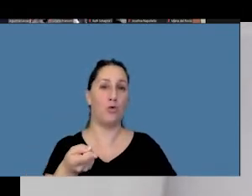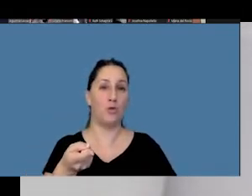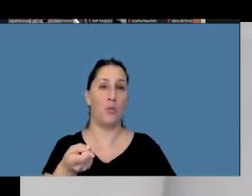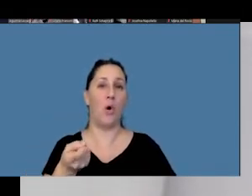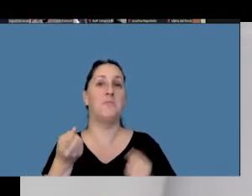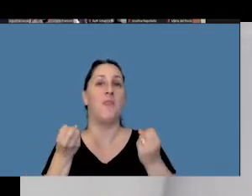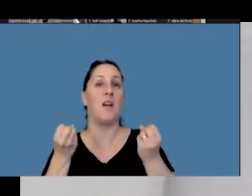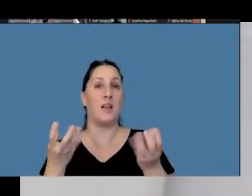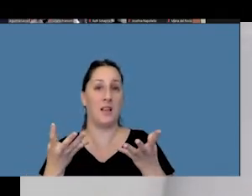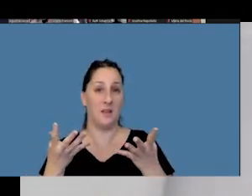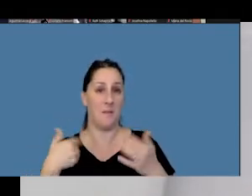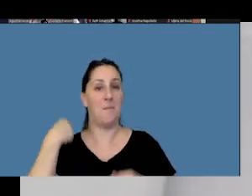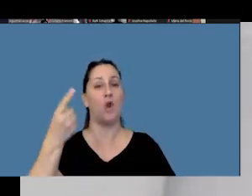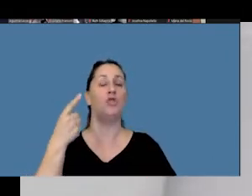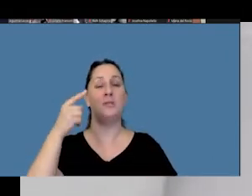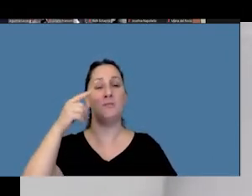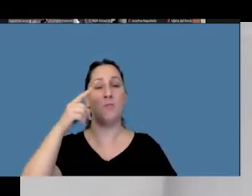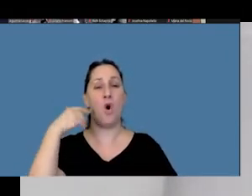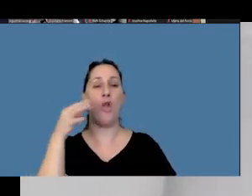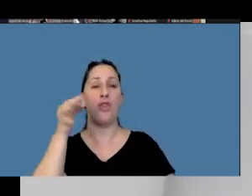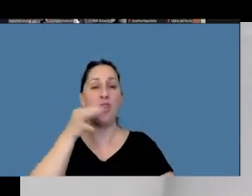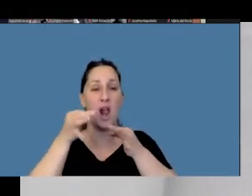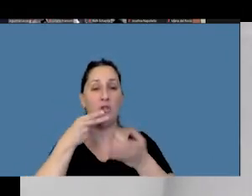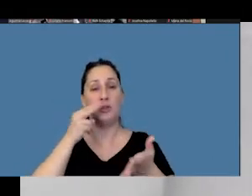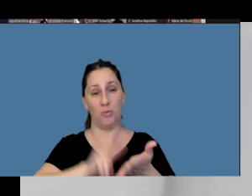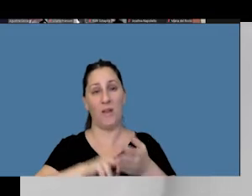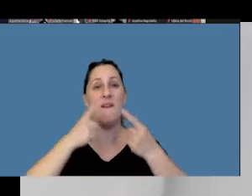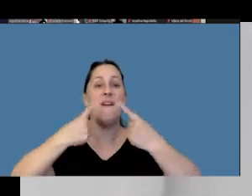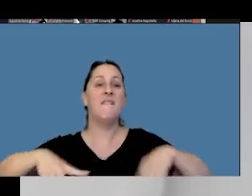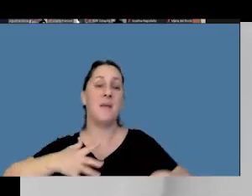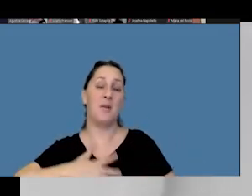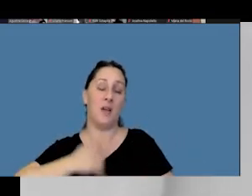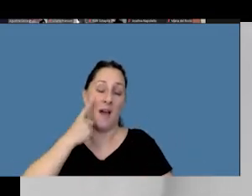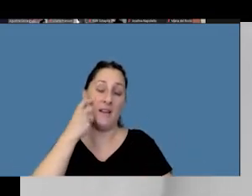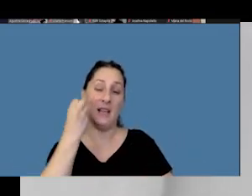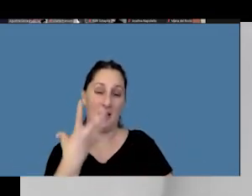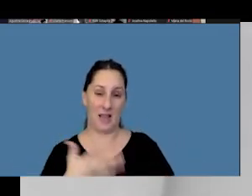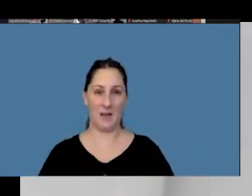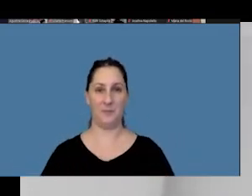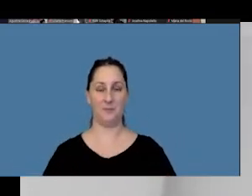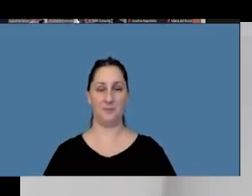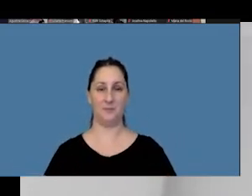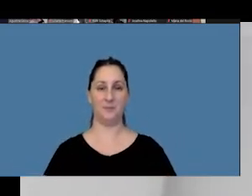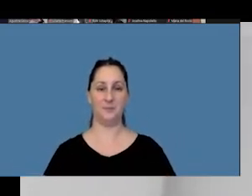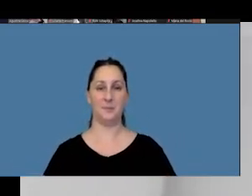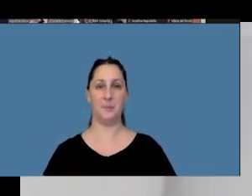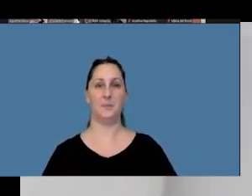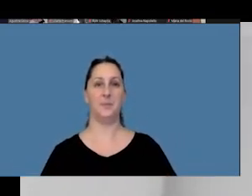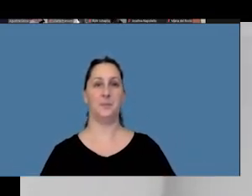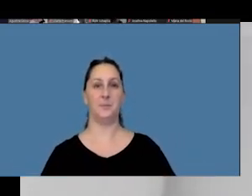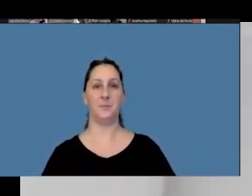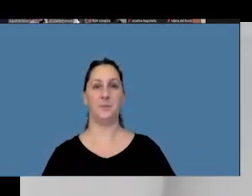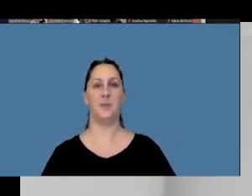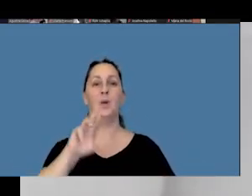Ciclo. jornada también para bienes personales el año que viene, si Dios quiere. Así que, bueno, ahora sí,